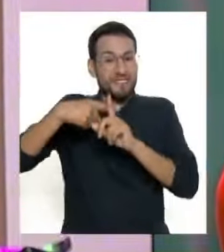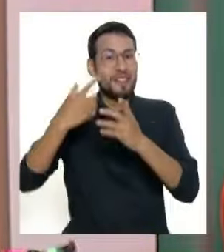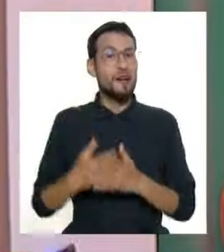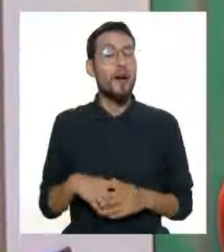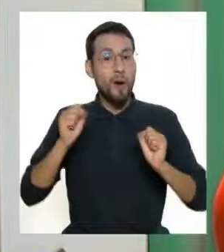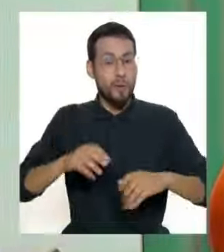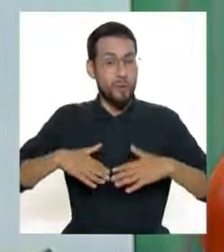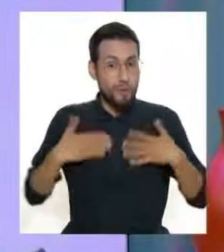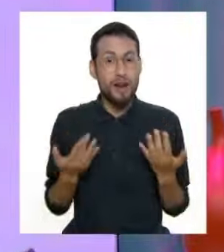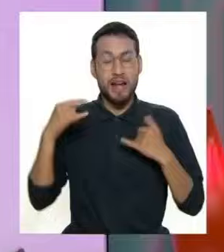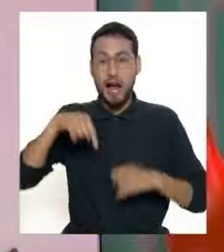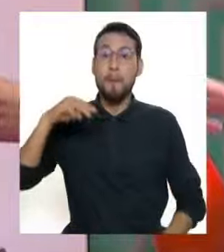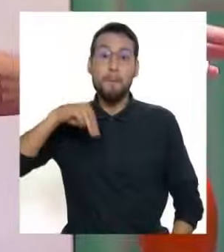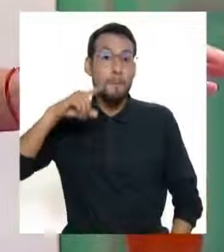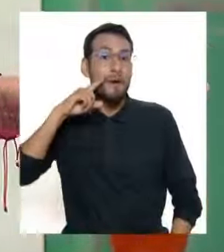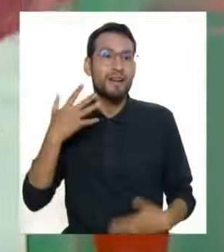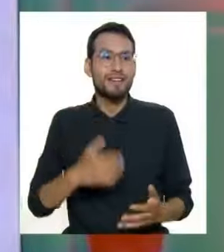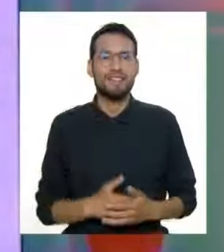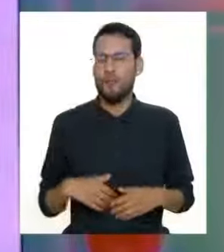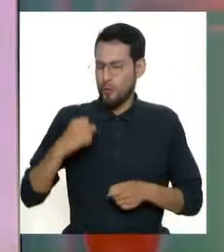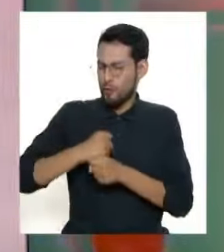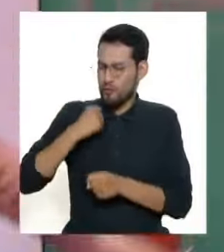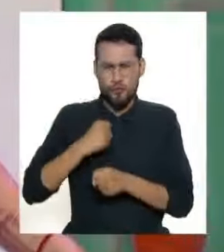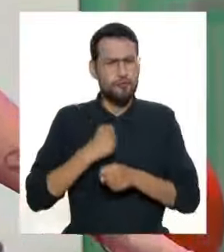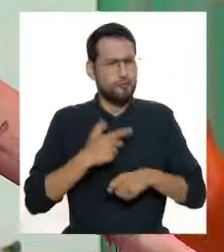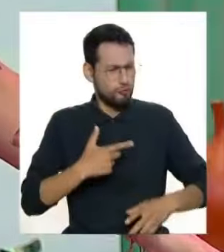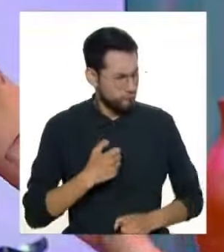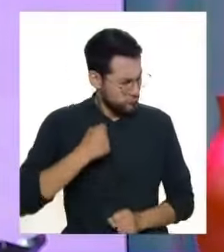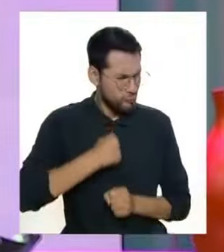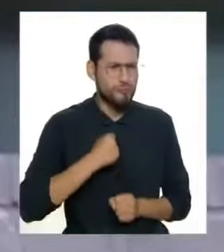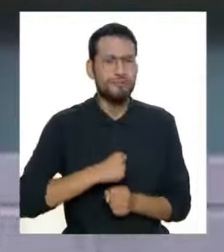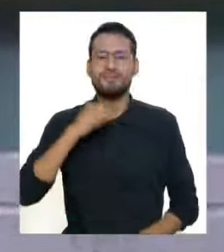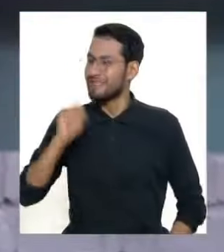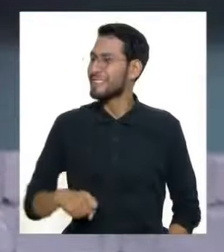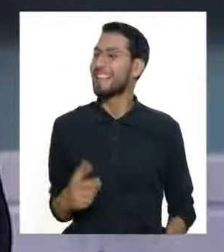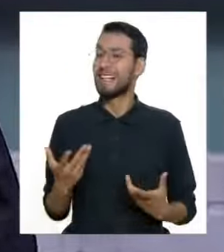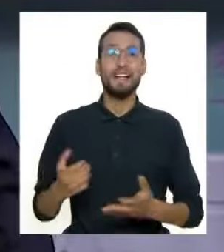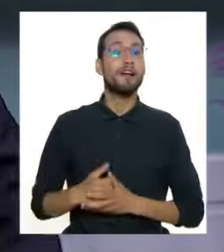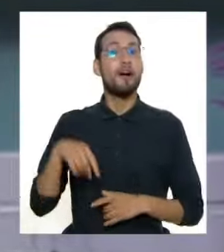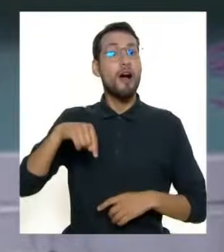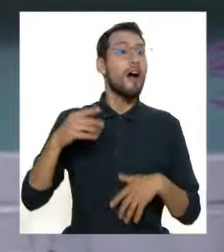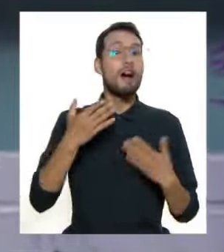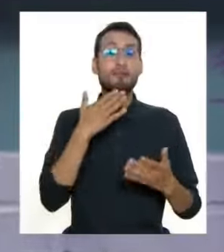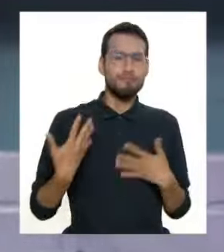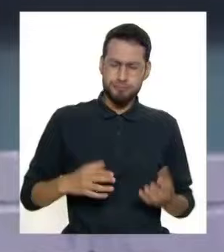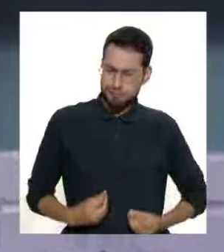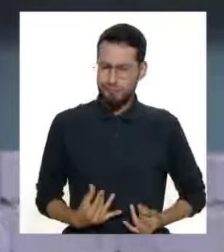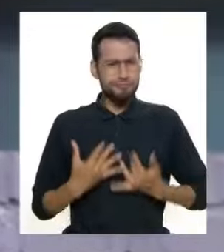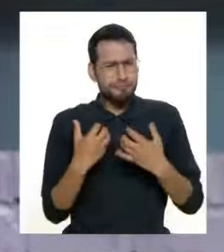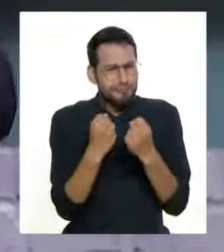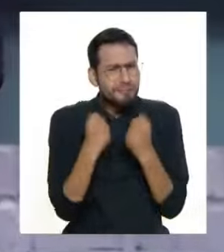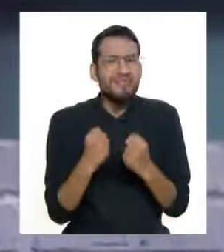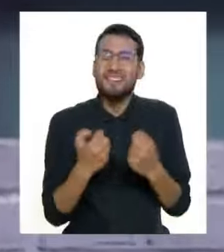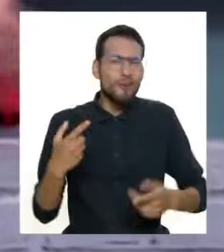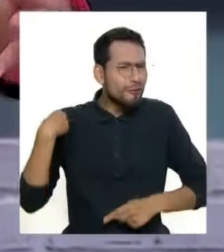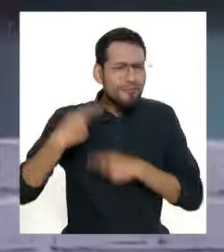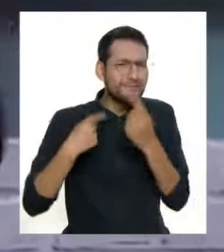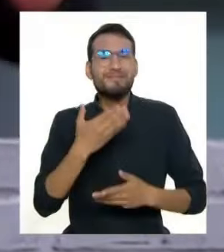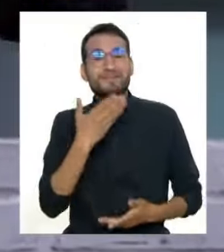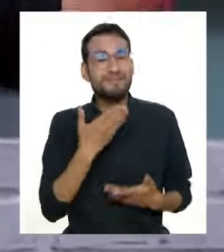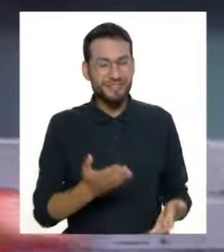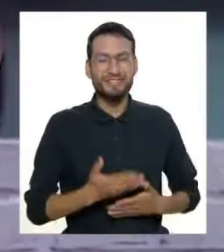para arrancar este miércoles de harta chamba, porque hay que chambear. Es cierto, mi querida Uchi, y quien viene con harta energía como todos los